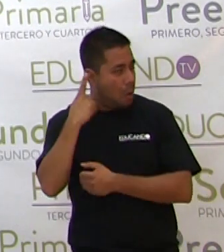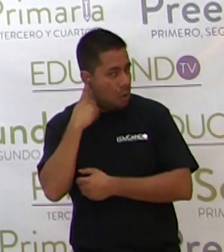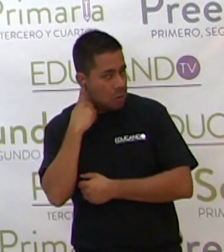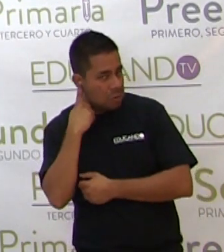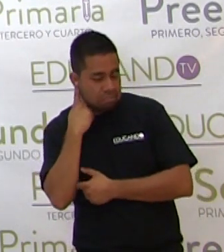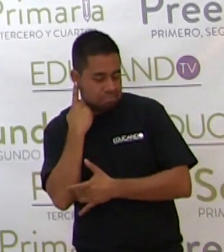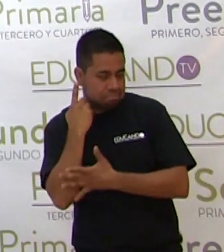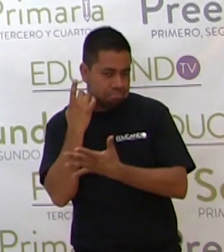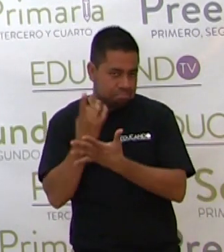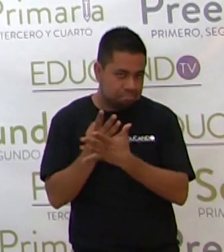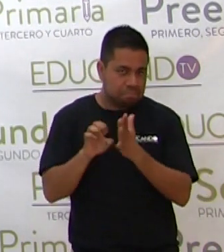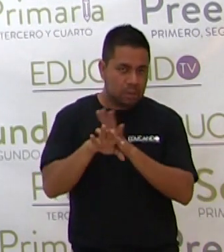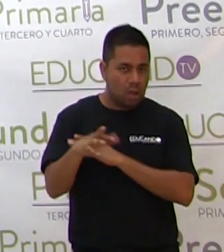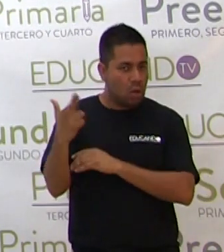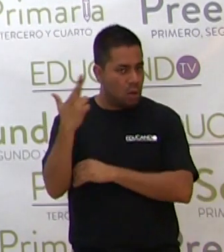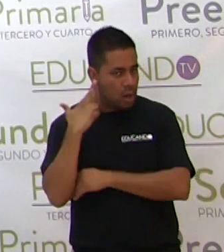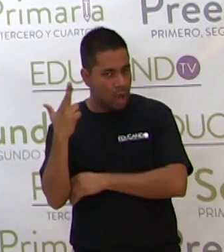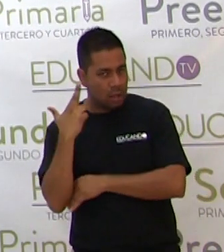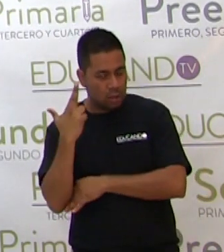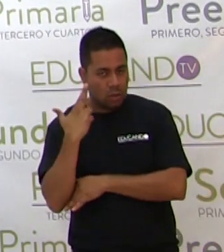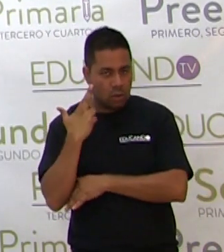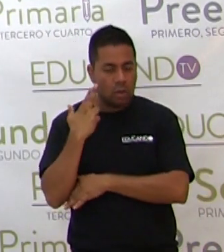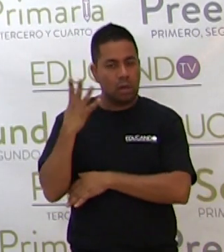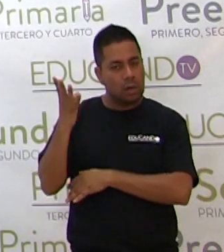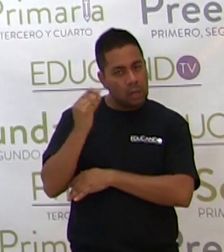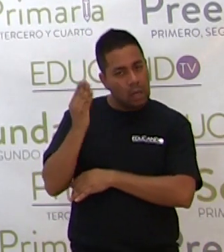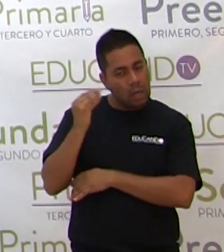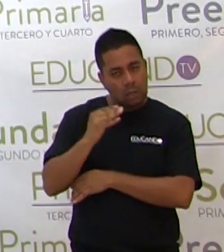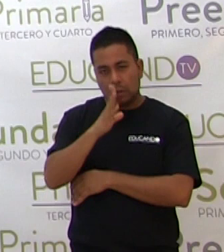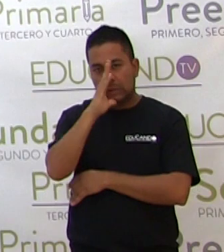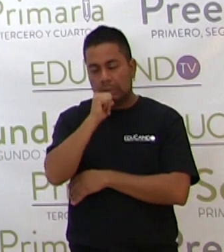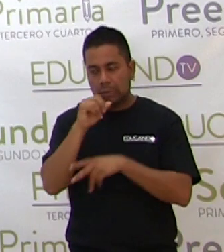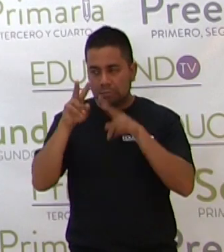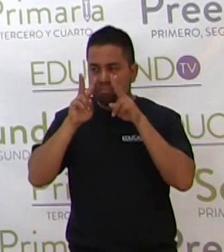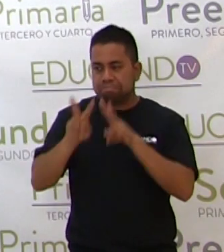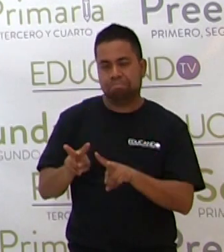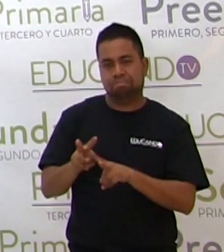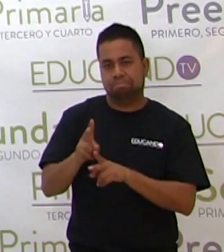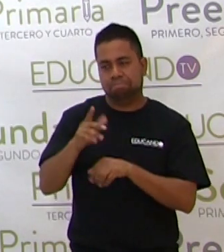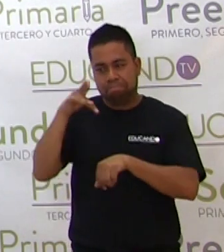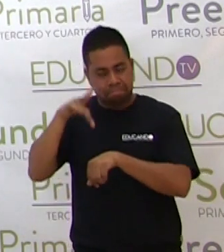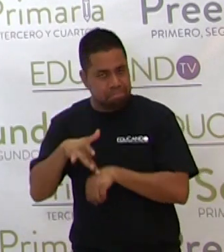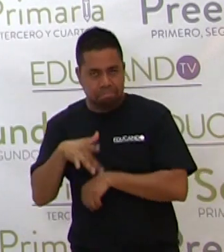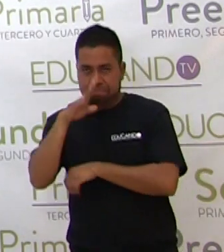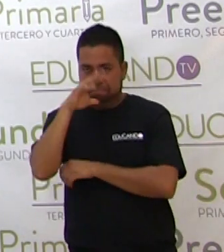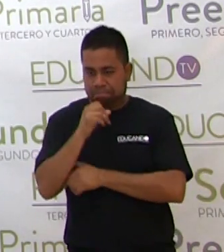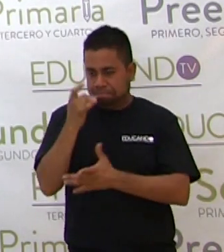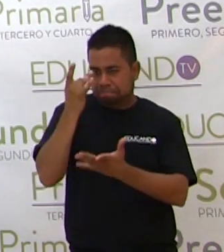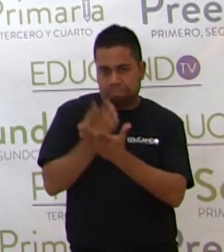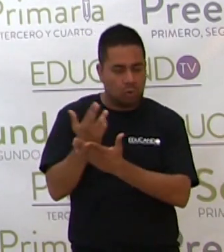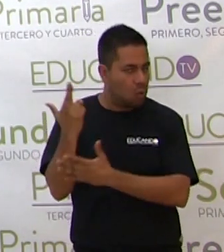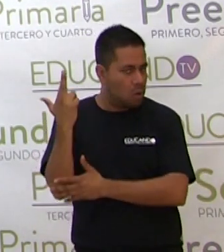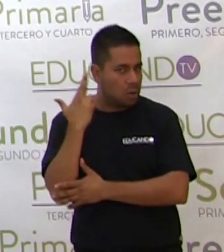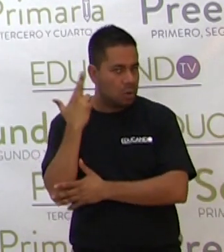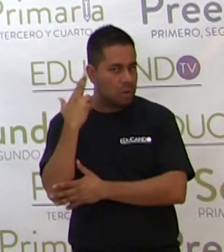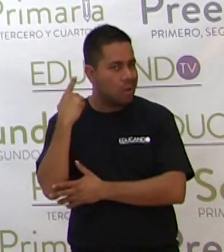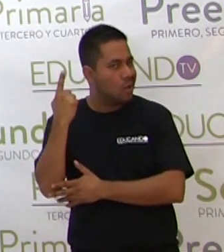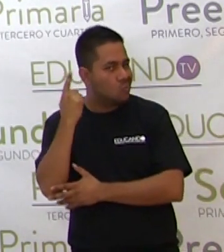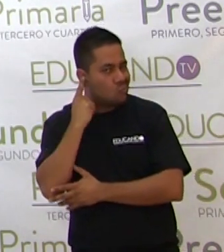la radio los mensajes de la radio no puede entrar por la vista ni por el tacto muy bien otro